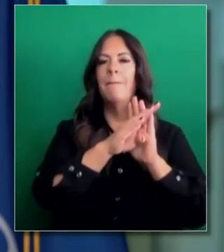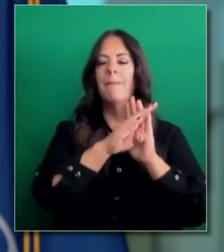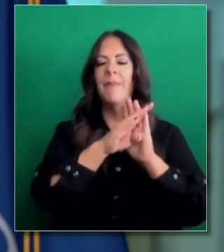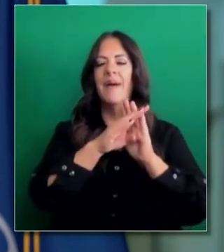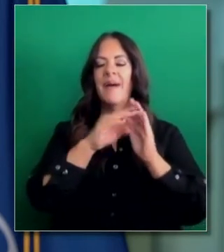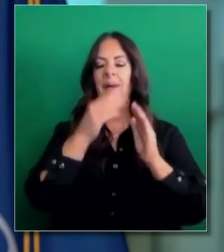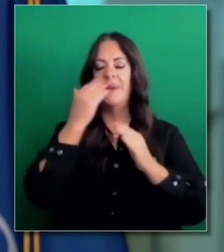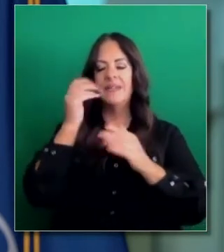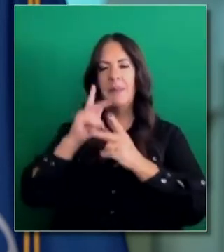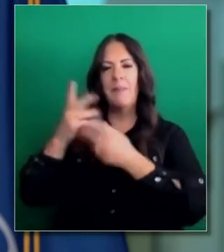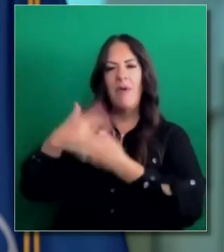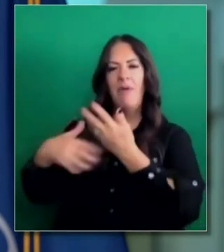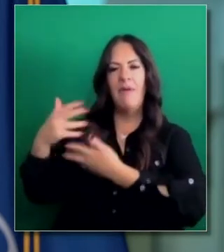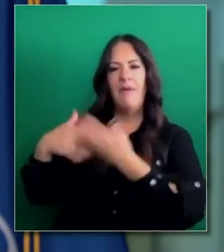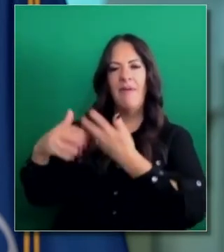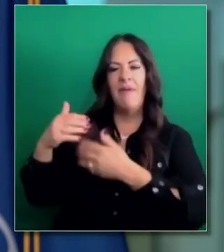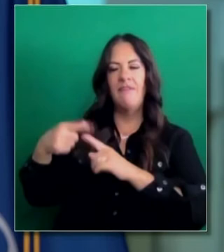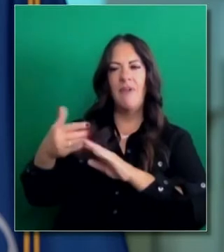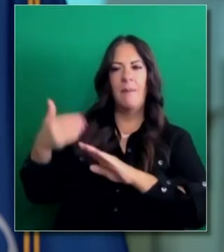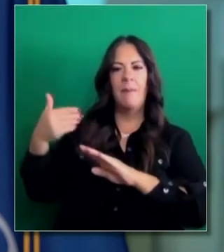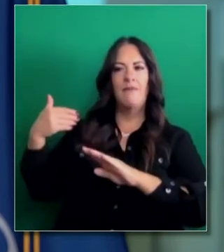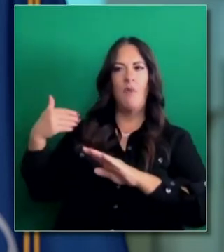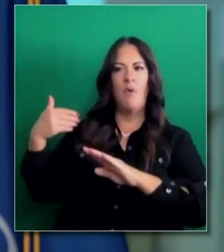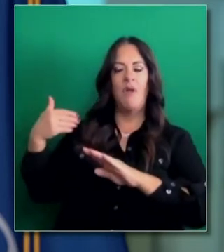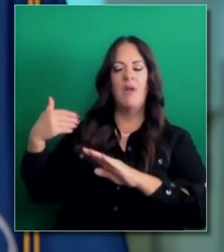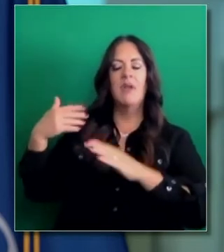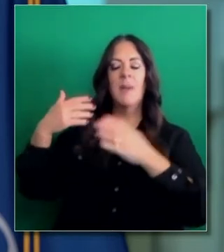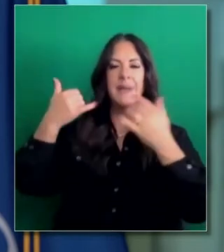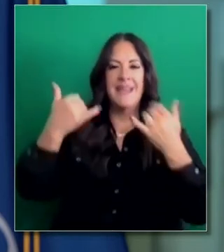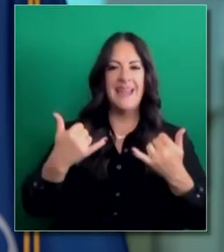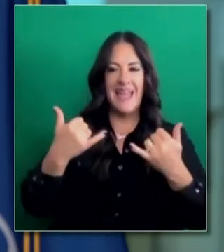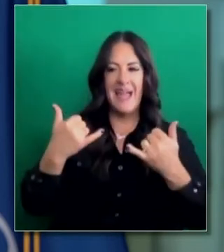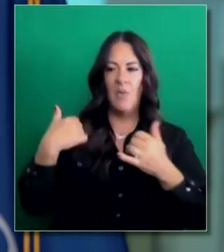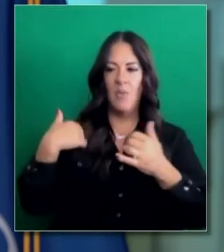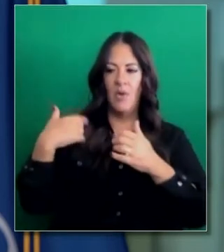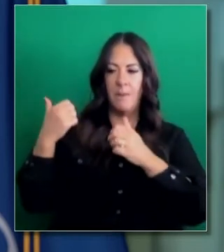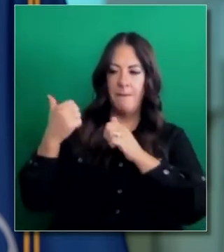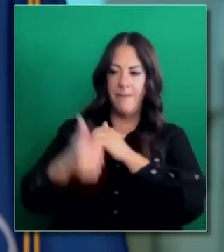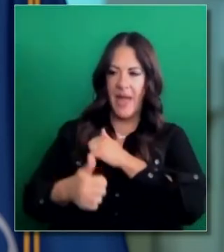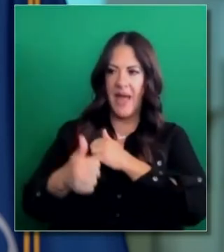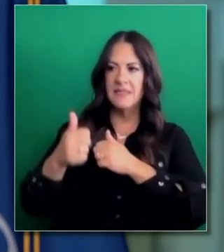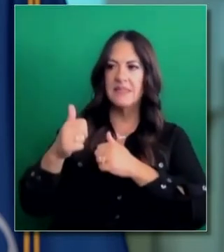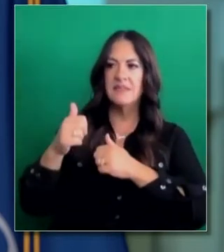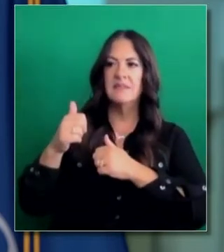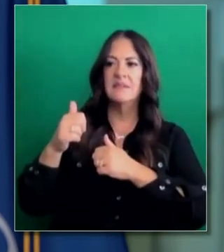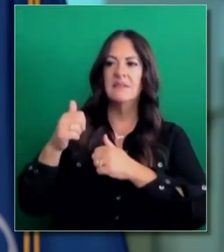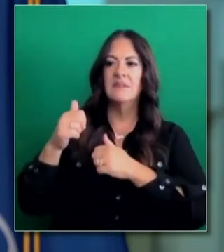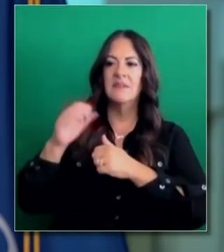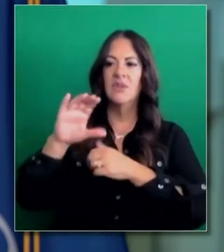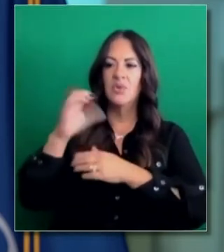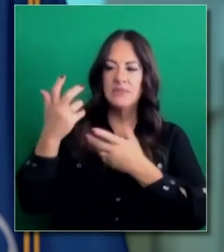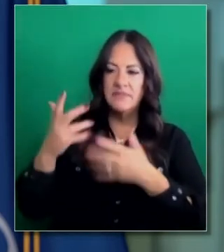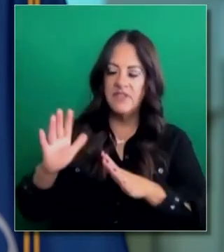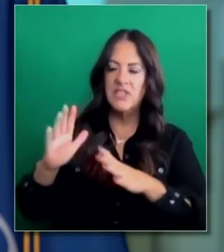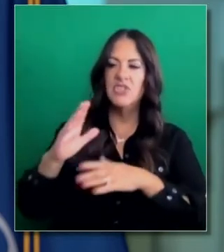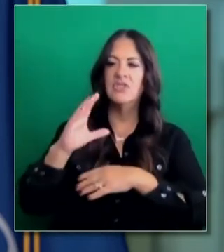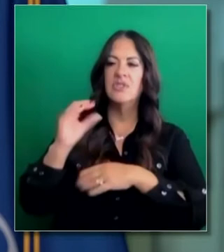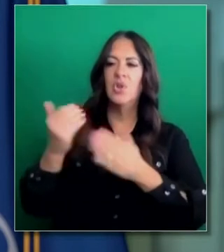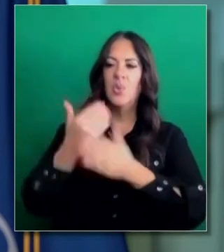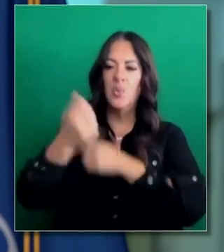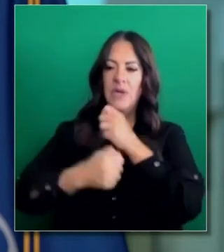este año nuevo donde estamos cuál es su impresión de cuando deberíamos empezar a ver o no ver